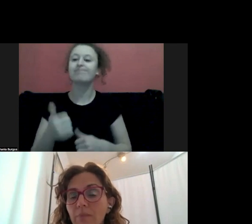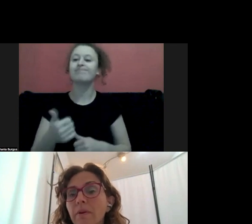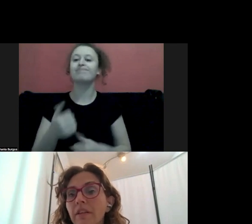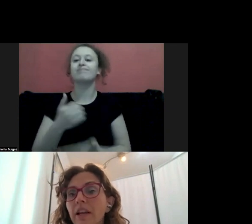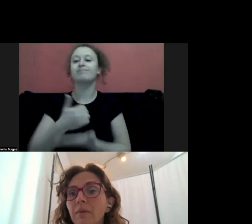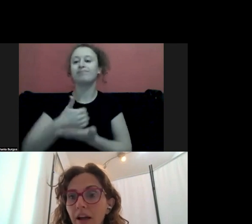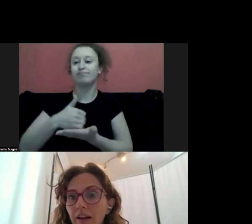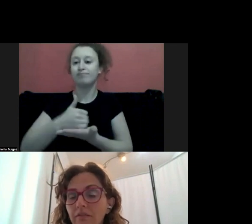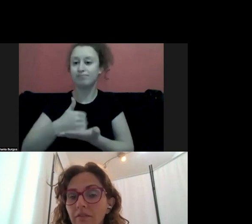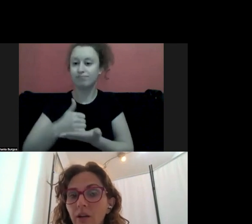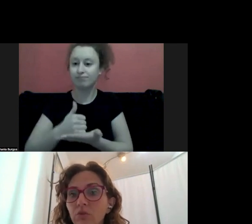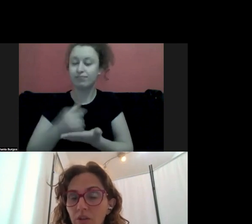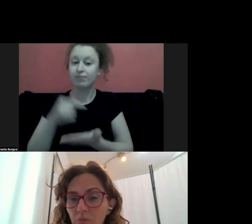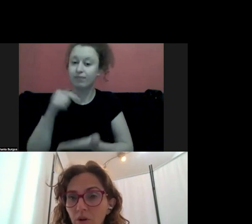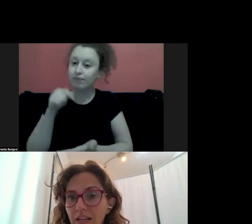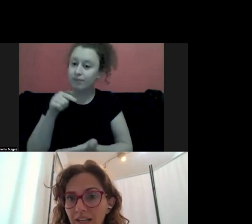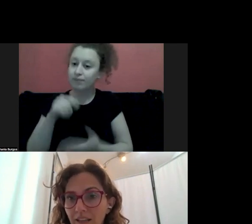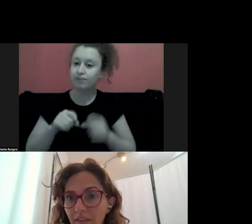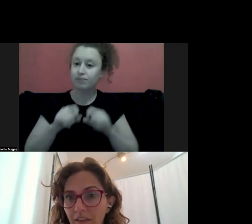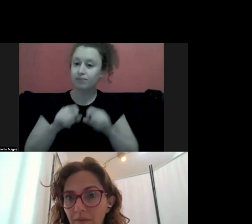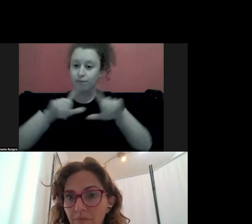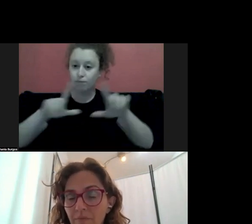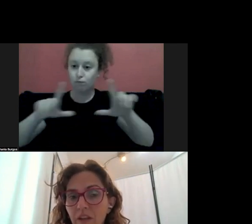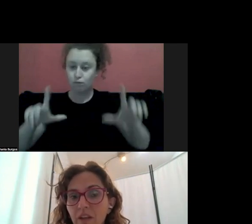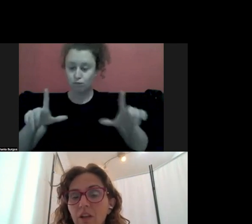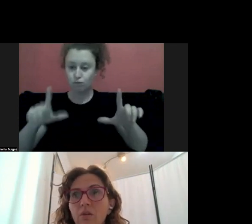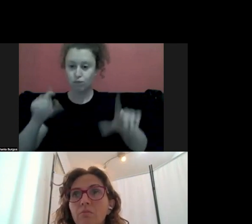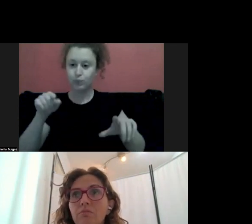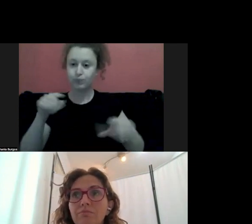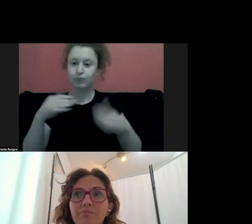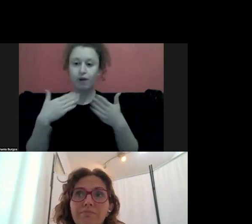blog y empezar a hablar de autismo y lactancia